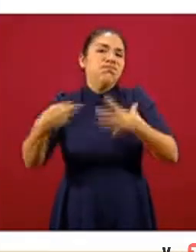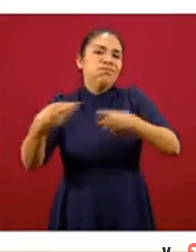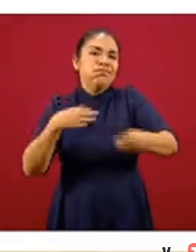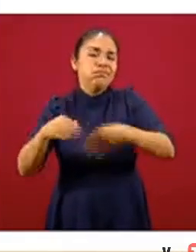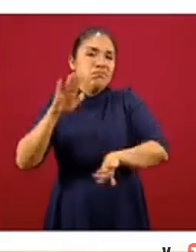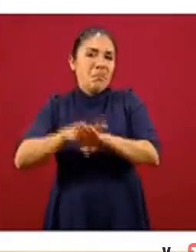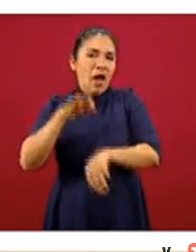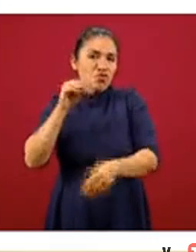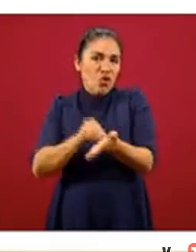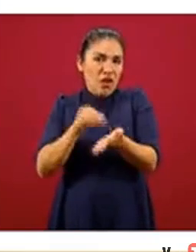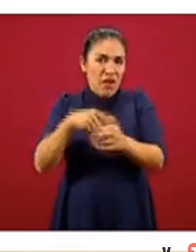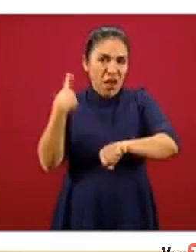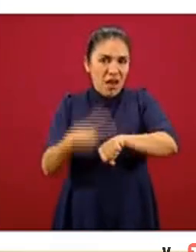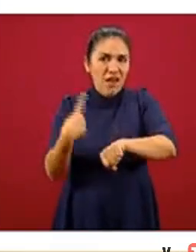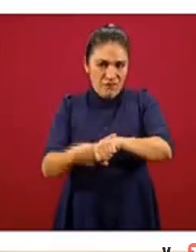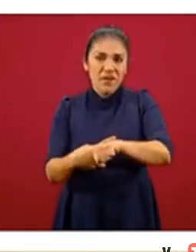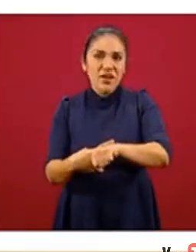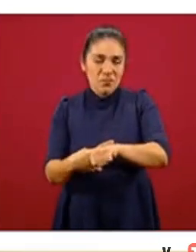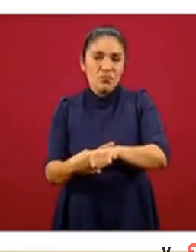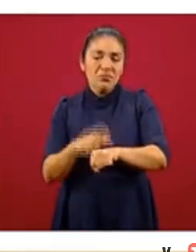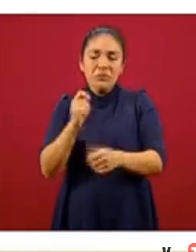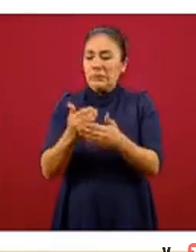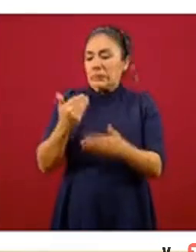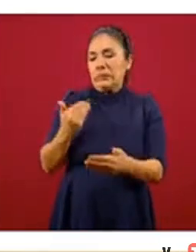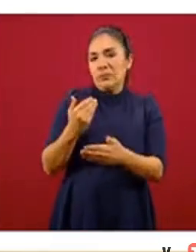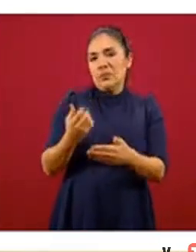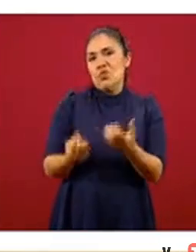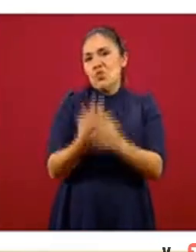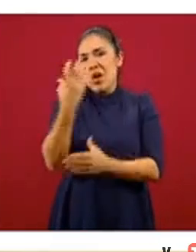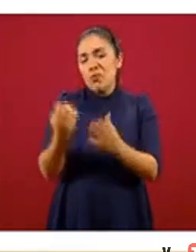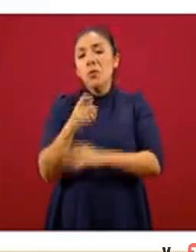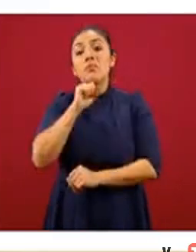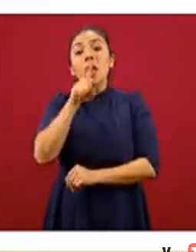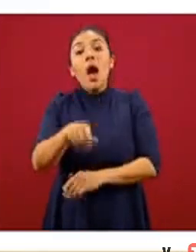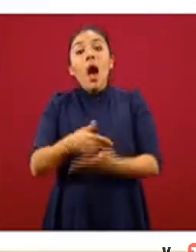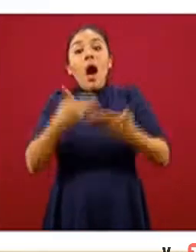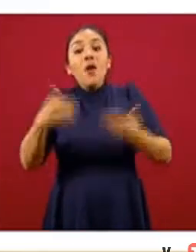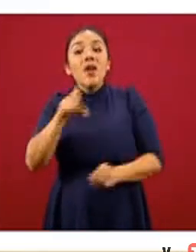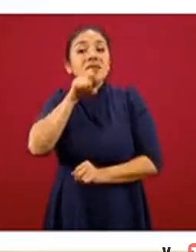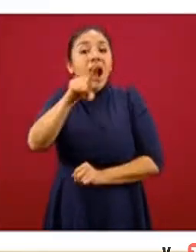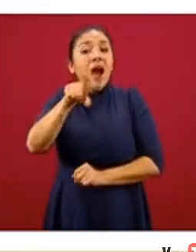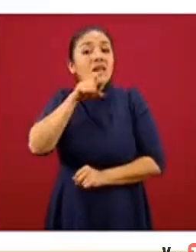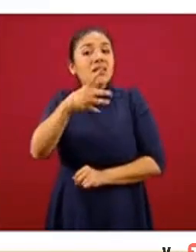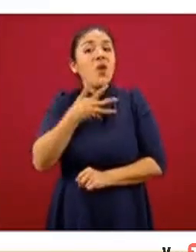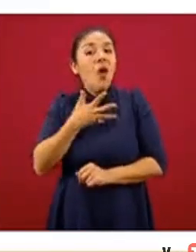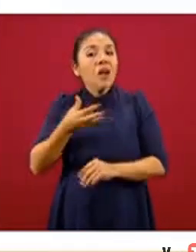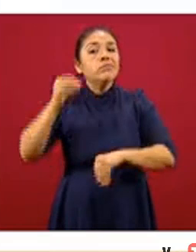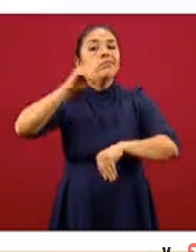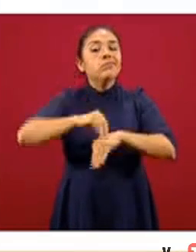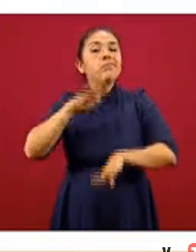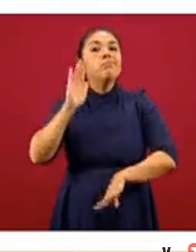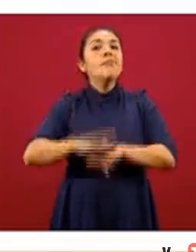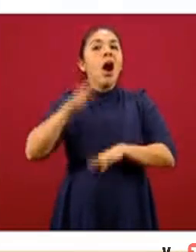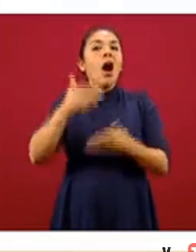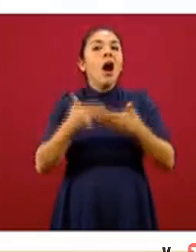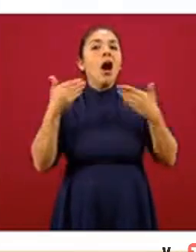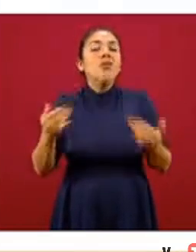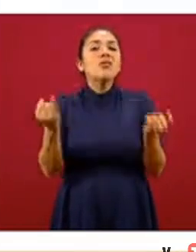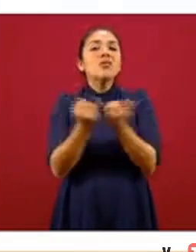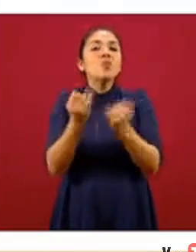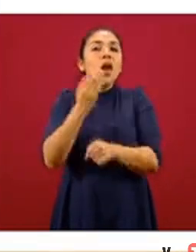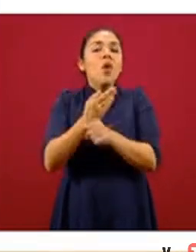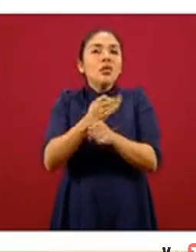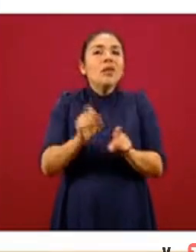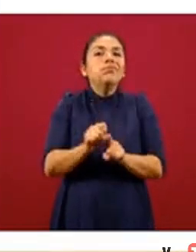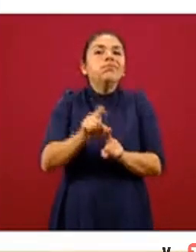más activos, es decir, los casos recientes, pero ahora ya le sigue Jalisco consistentemente, porque Jalisco se encuentra ya en una fase de